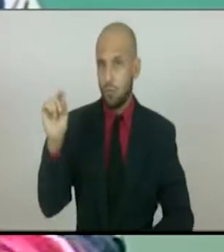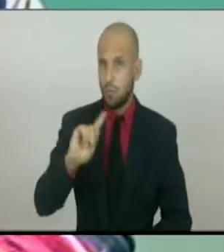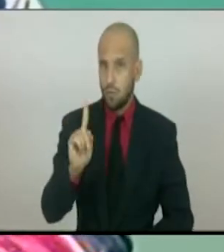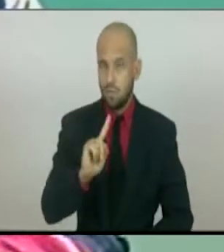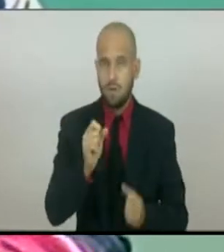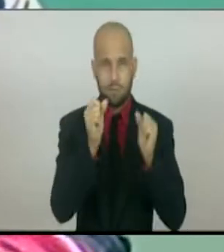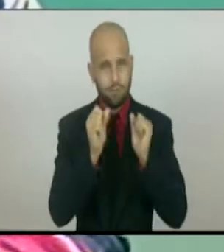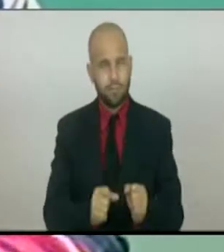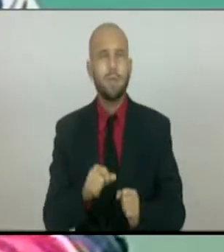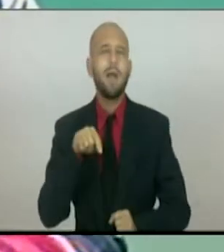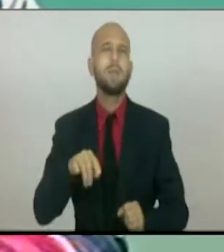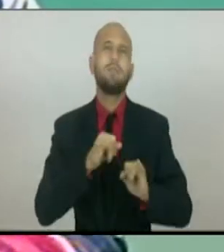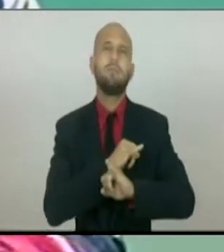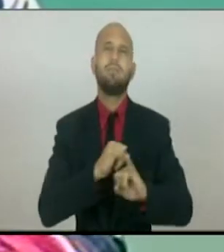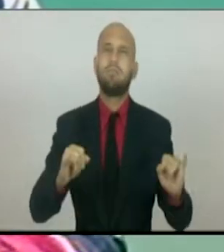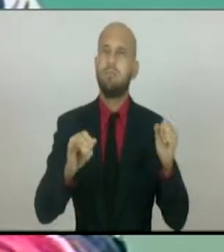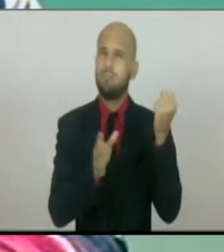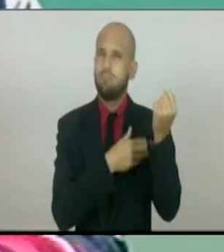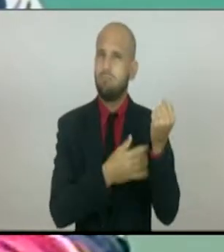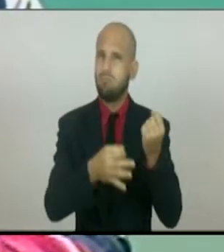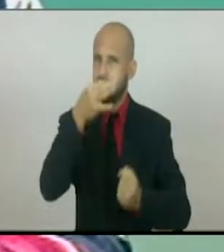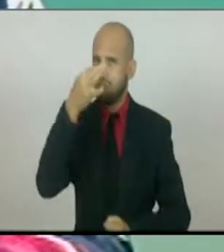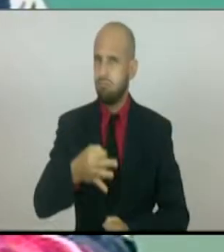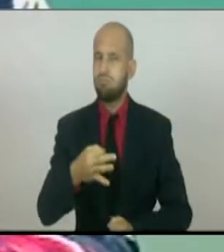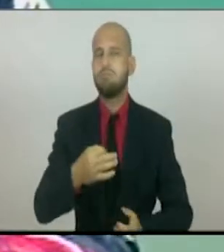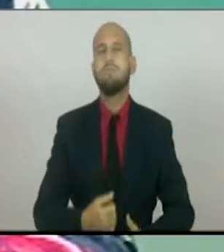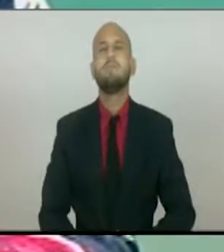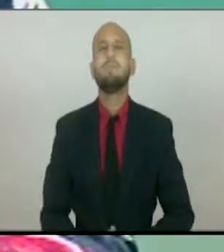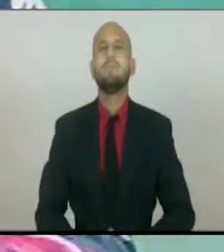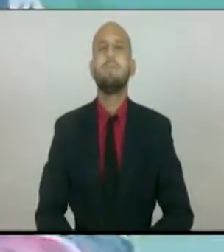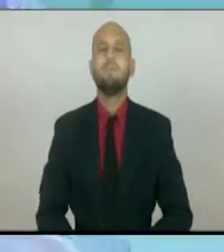que aquí brindaremos información veraz y oportuna.